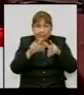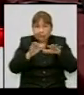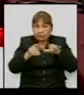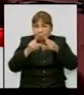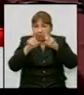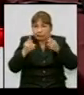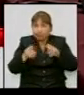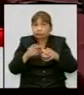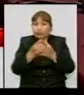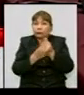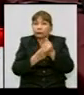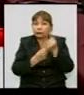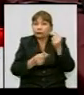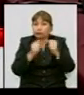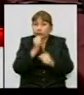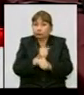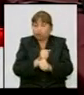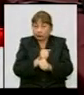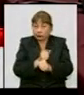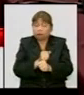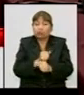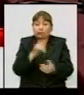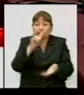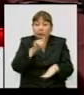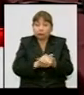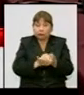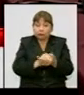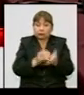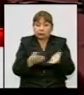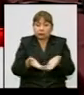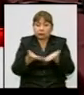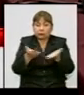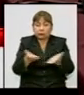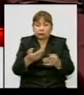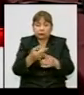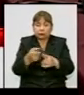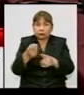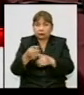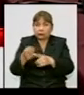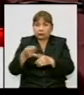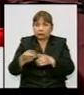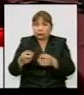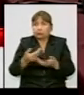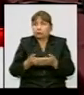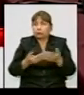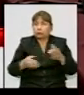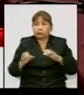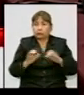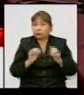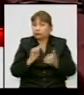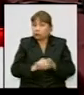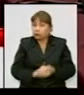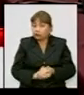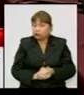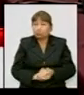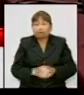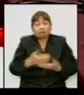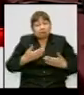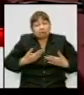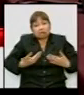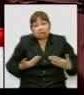estado de confianza en el entorno digital que resulta en la gestión y aplicación de una serie de conjuntos de medidas proactivas y reactivas